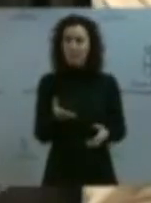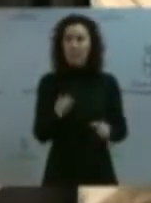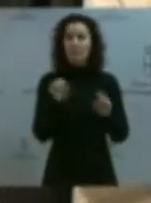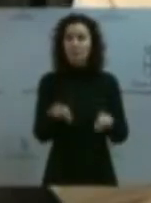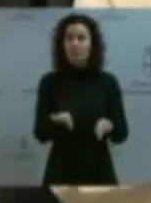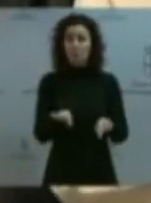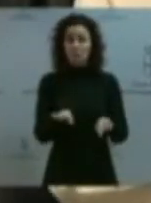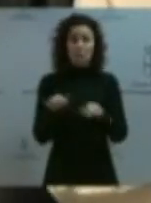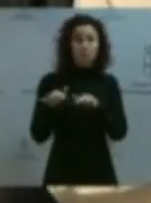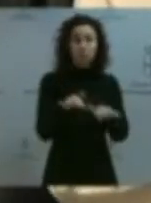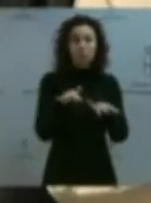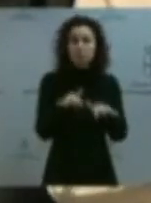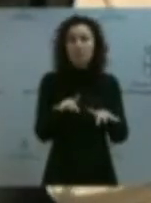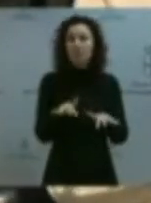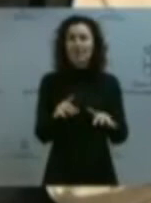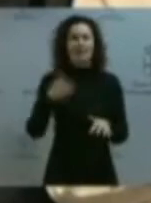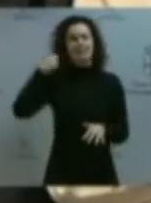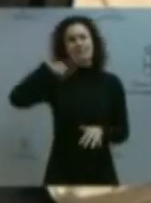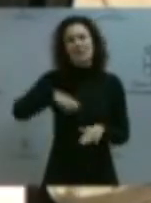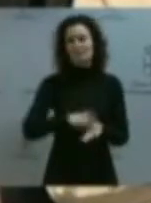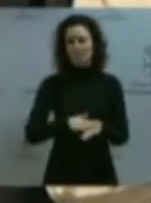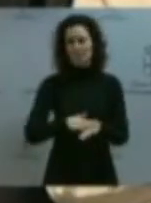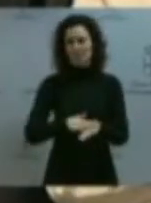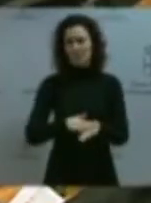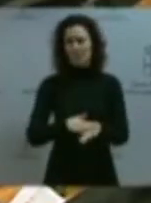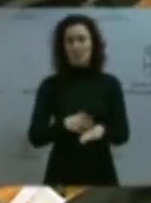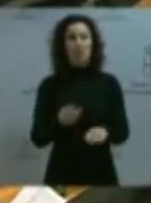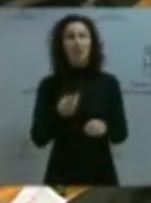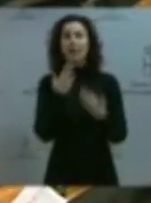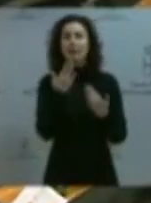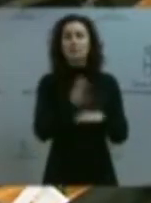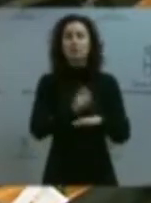conocidas por la gerencia, gracias, el Servicio de Salud y la Consejería. Gracias, señor consejero. Y actuaremos en consenso con la población.